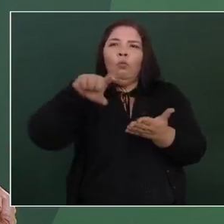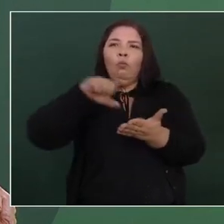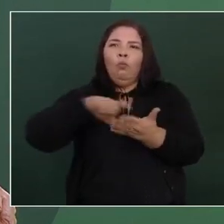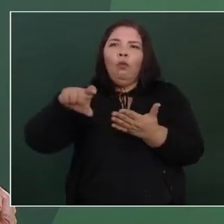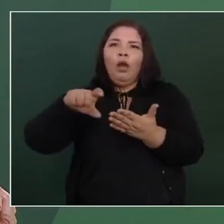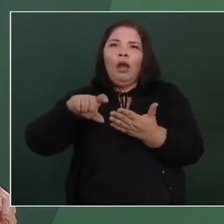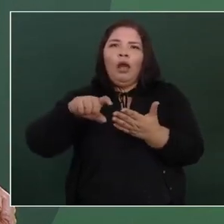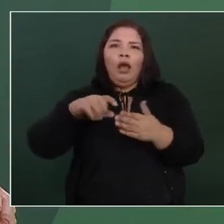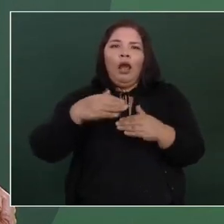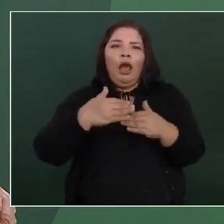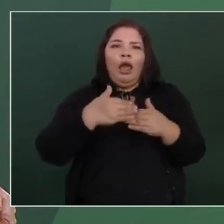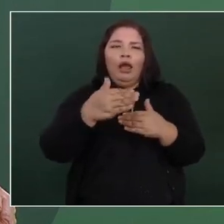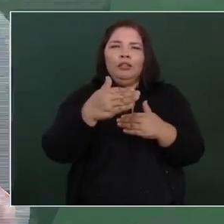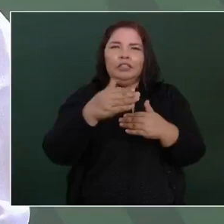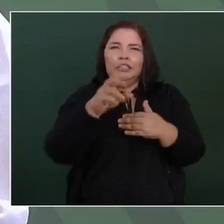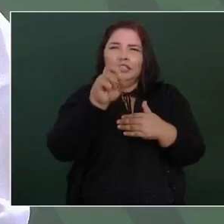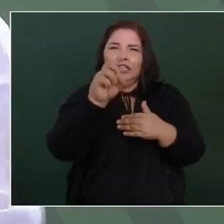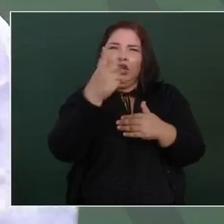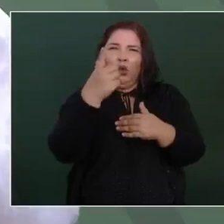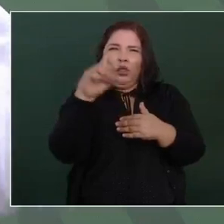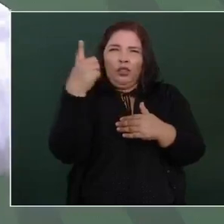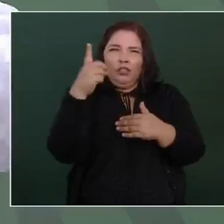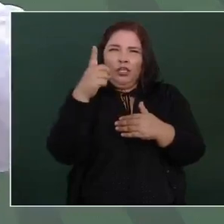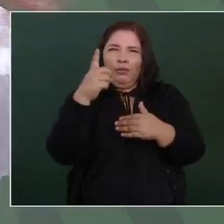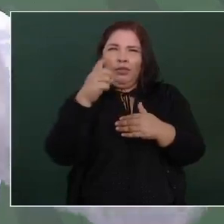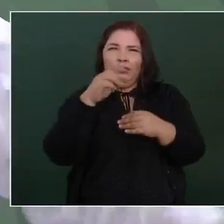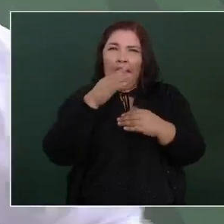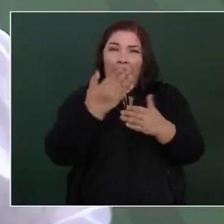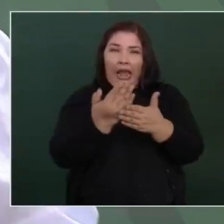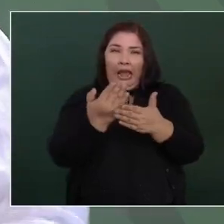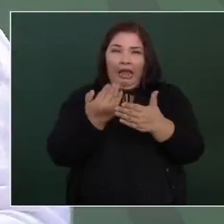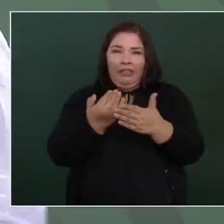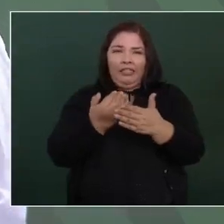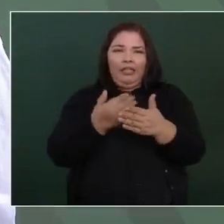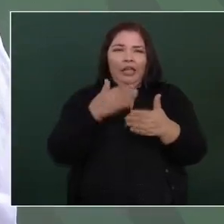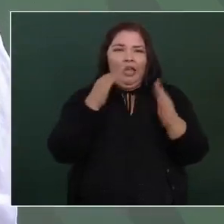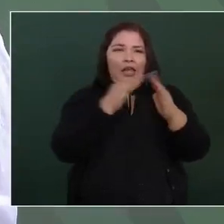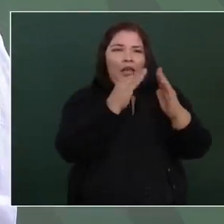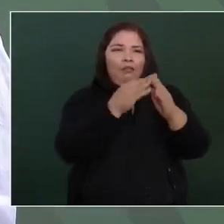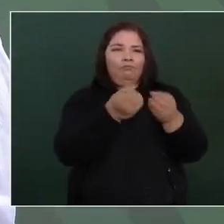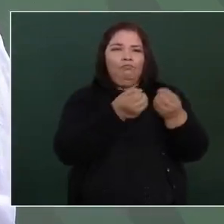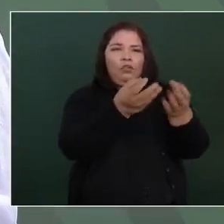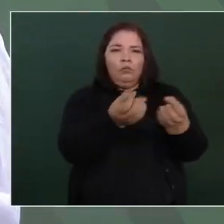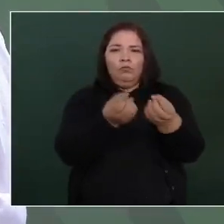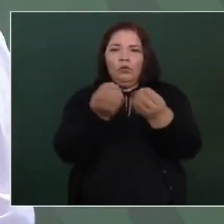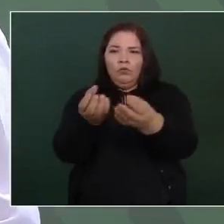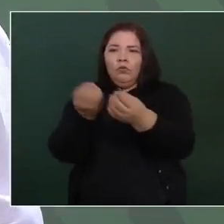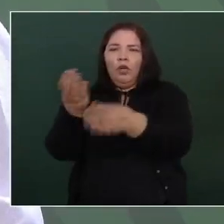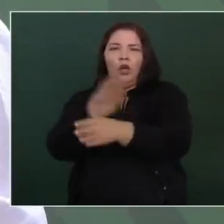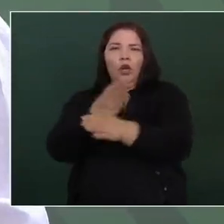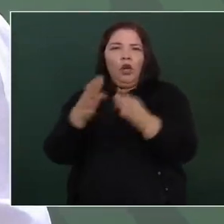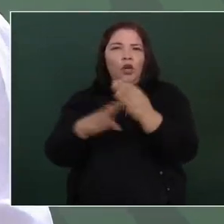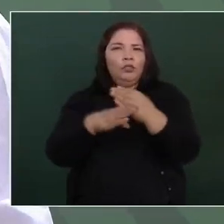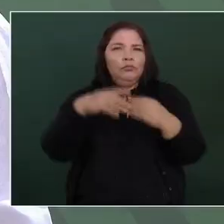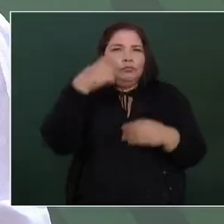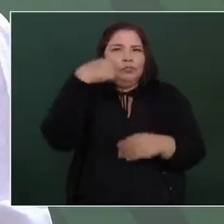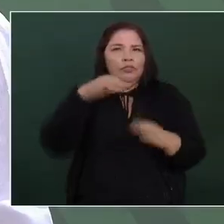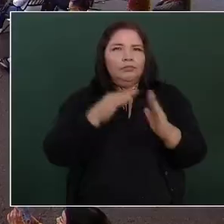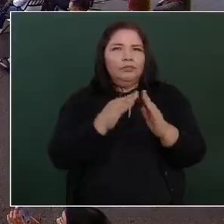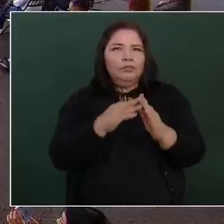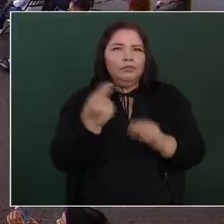antes de que termine el año todas las casas tengan ya sus enseres domésticos.